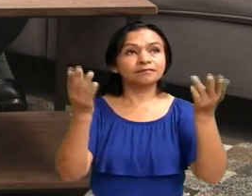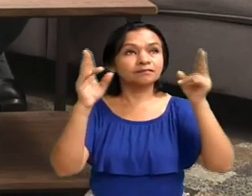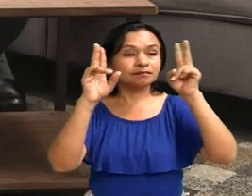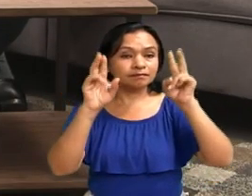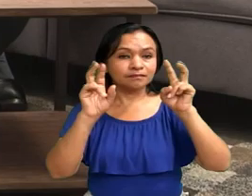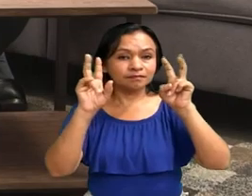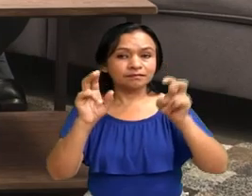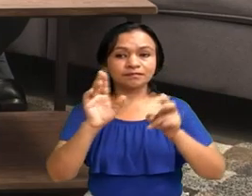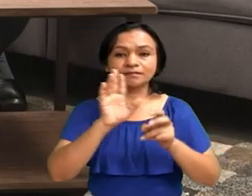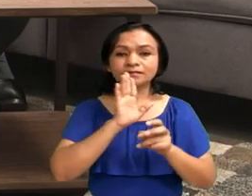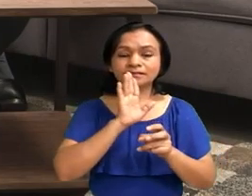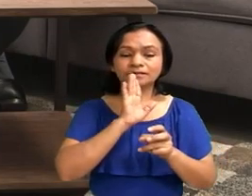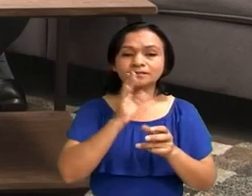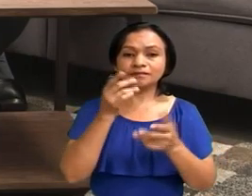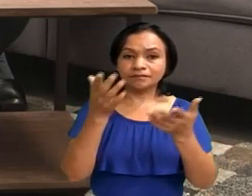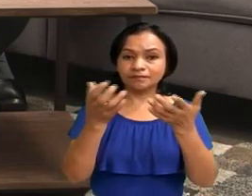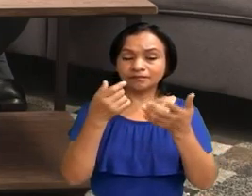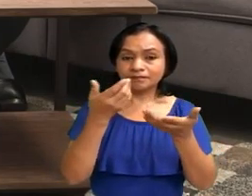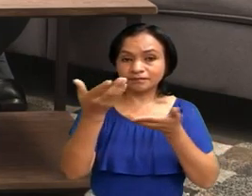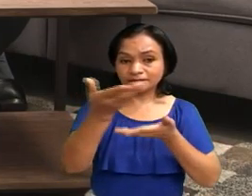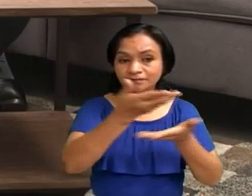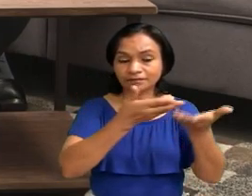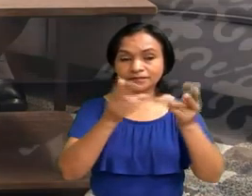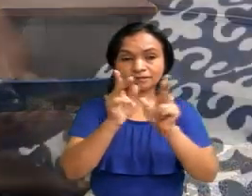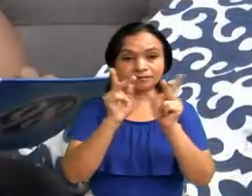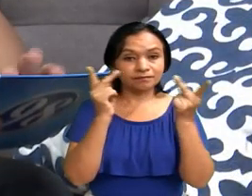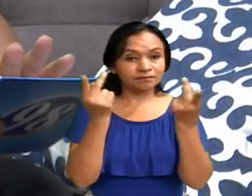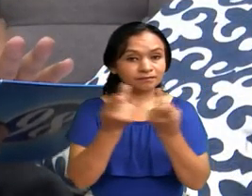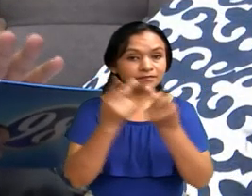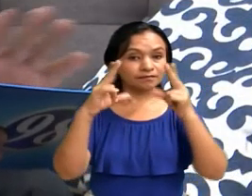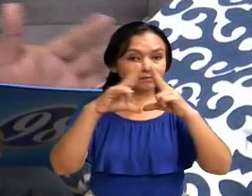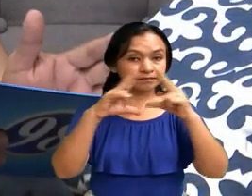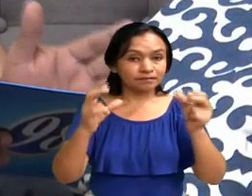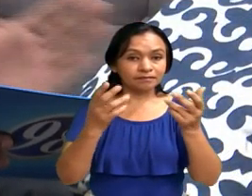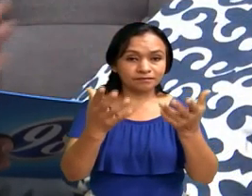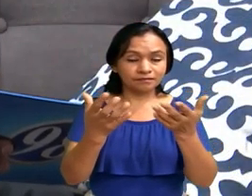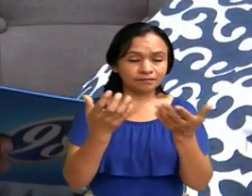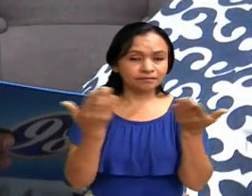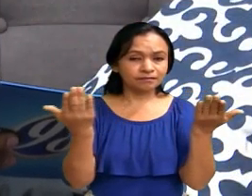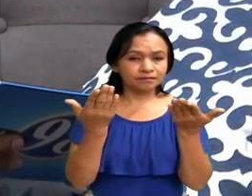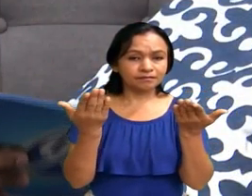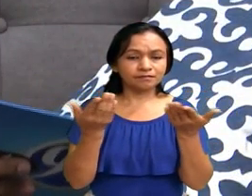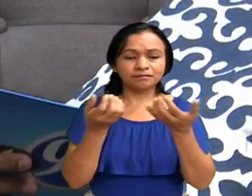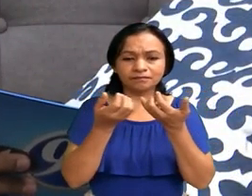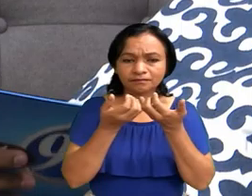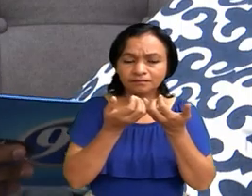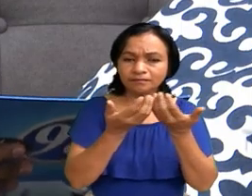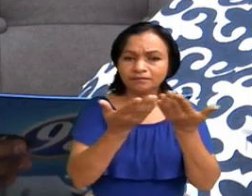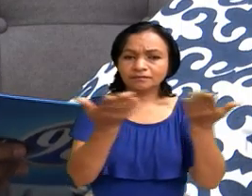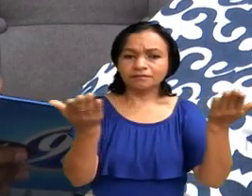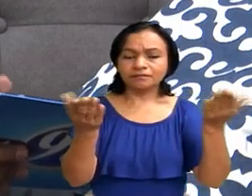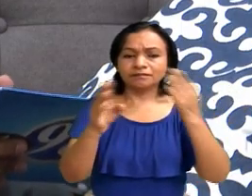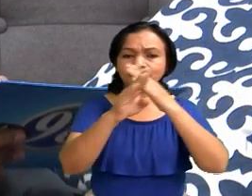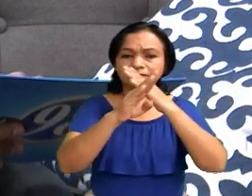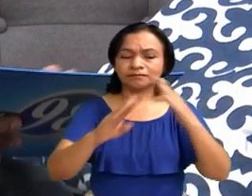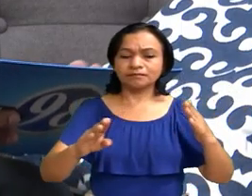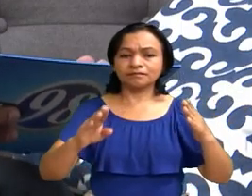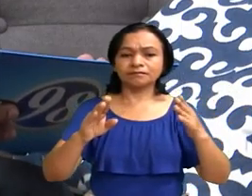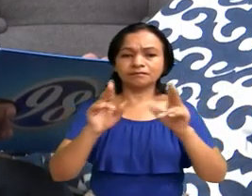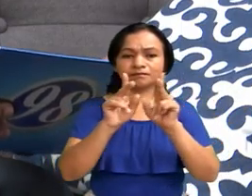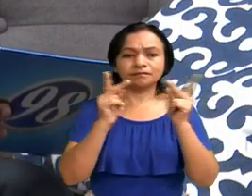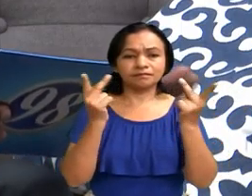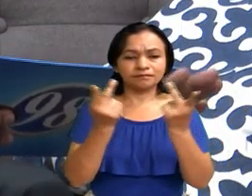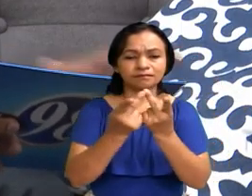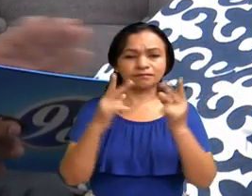que hayamos dejado en el aire y que usted quisiera compartir con el pueblo nicaragüense, o si quisiera simplemente transmitir un mensaje de paz y de reconciliación al